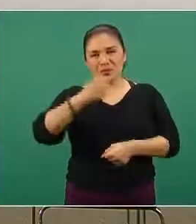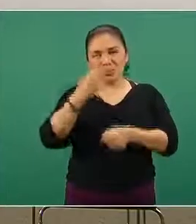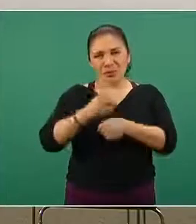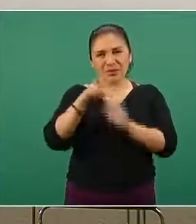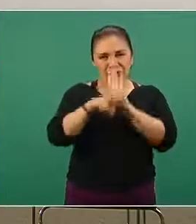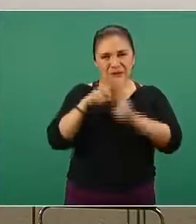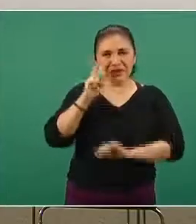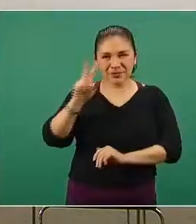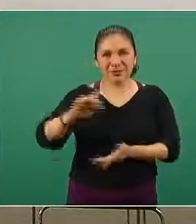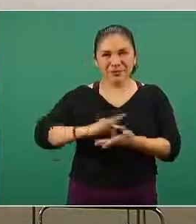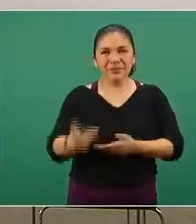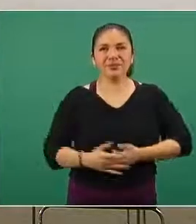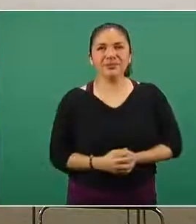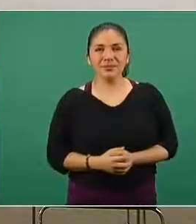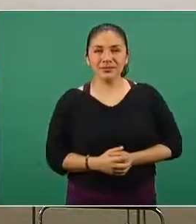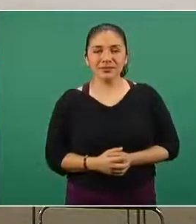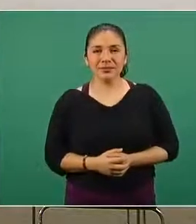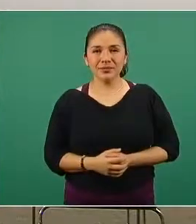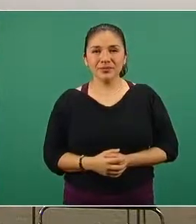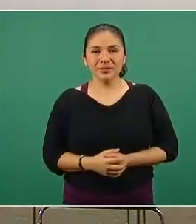por favor. Gracias.